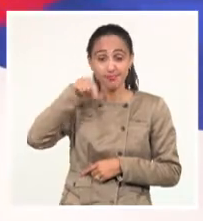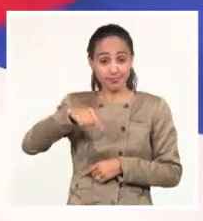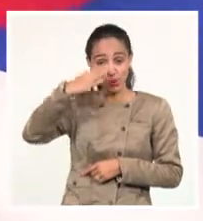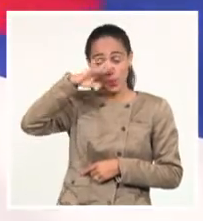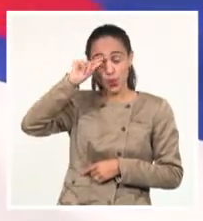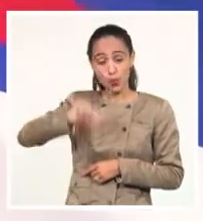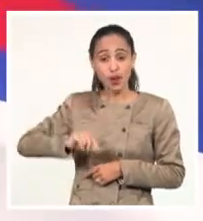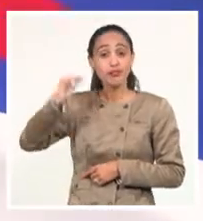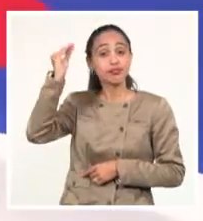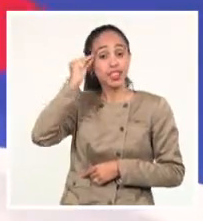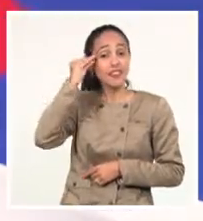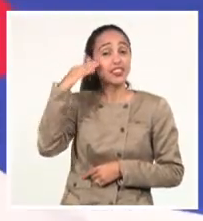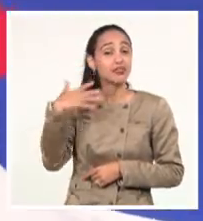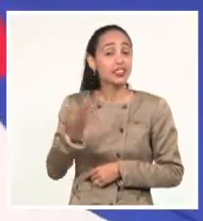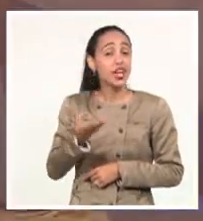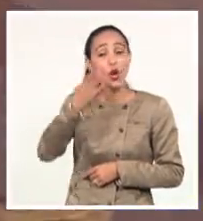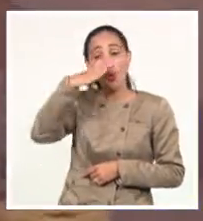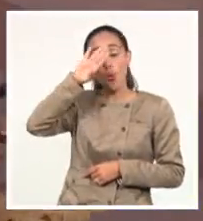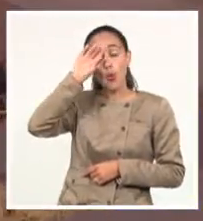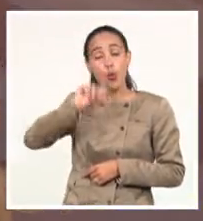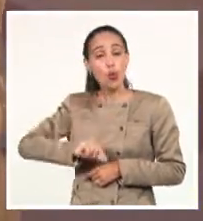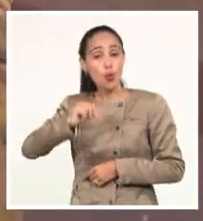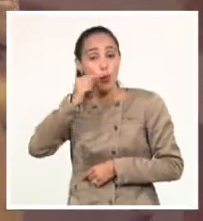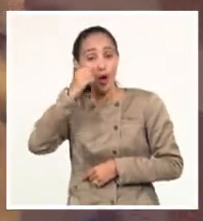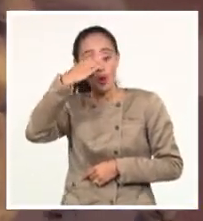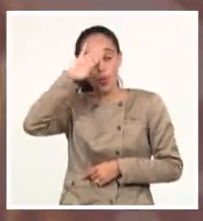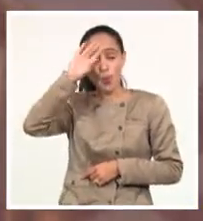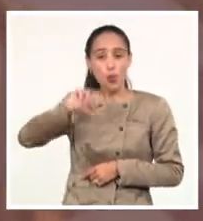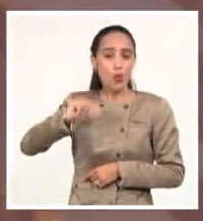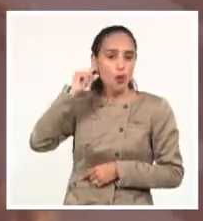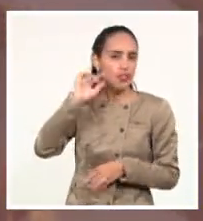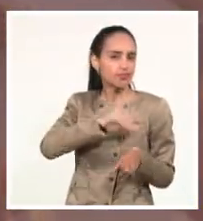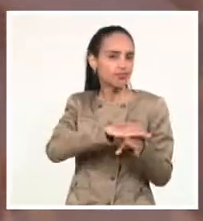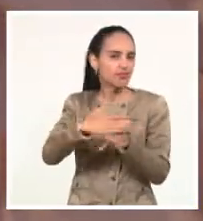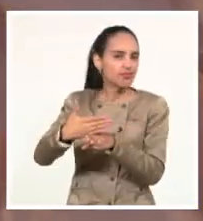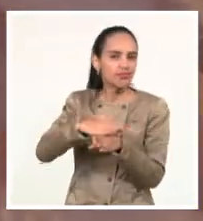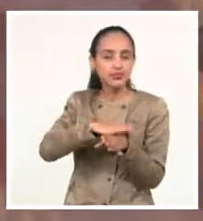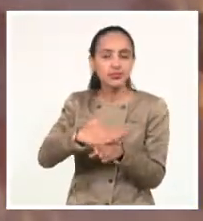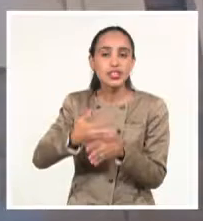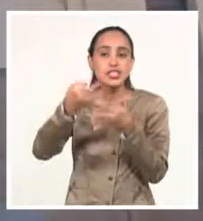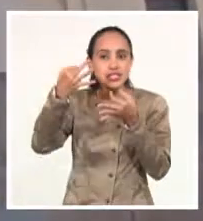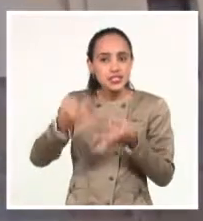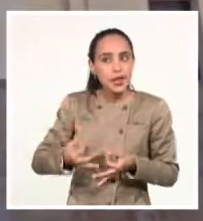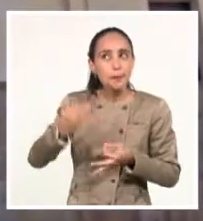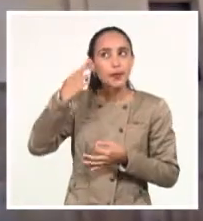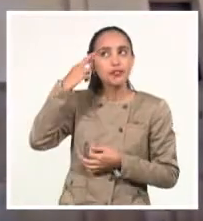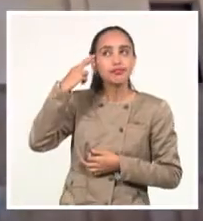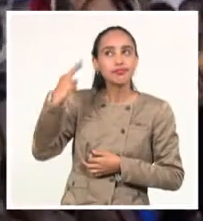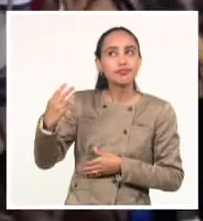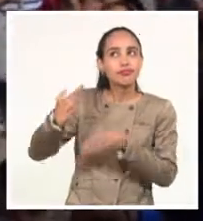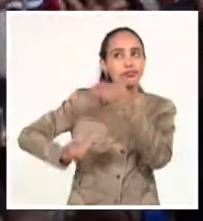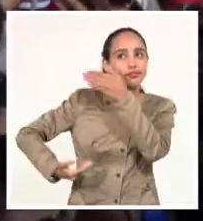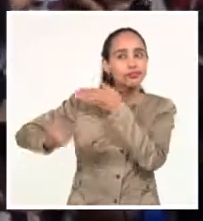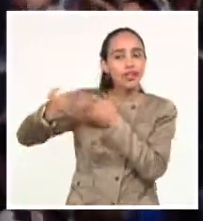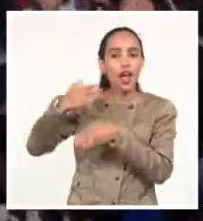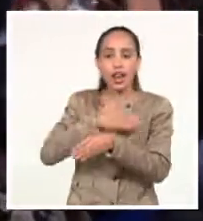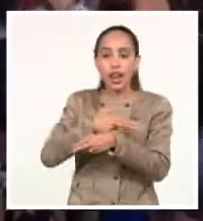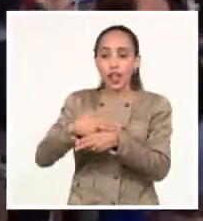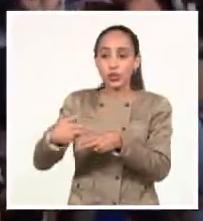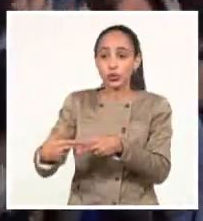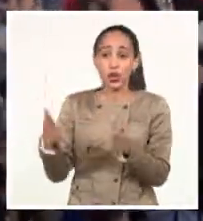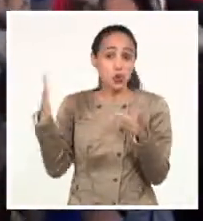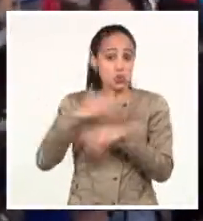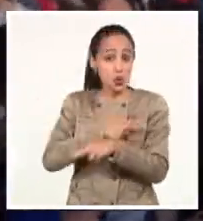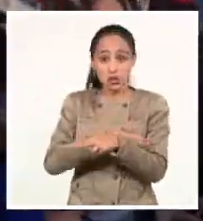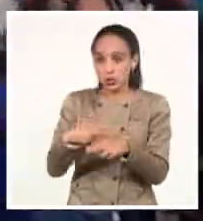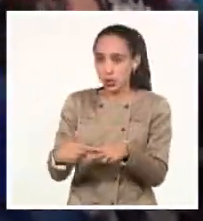claro que ser cubano o cubana significa siempre ir a la memoria, a la historia, porque sin ella no hay